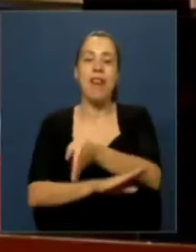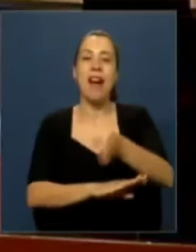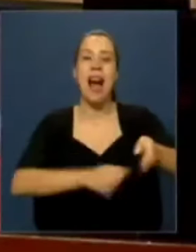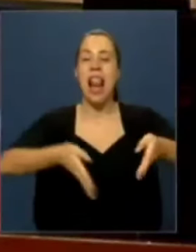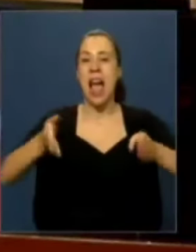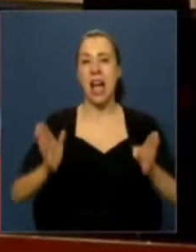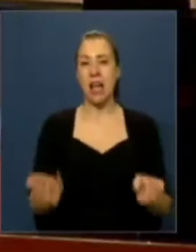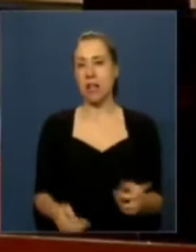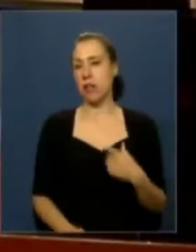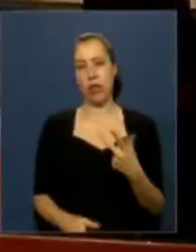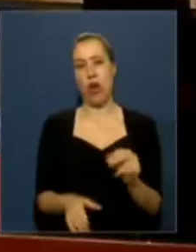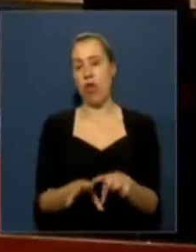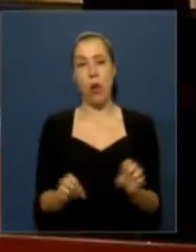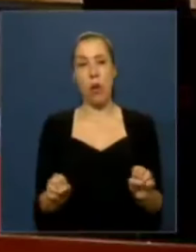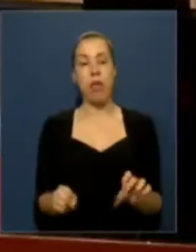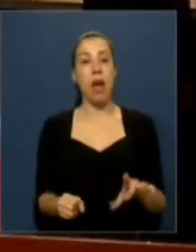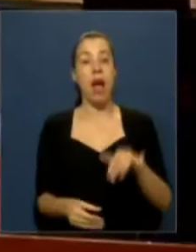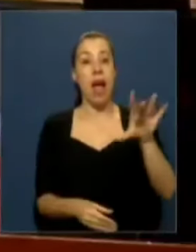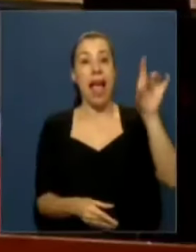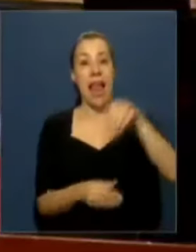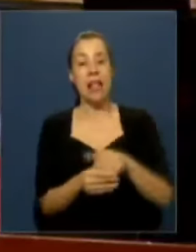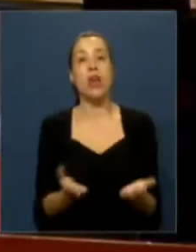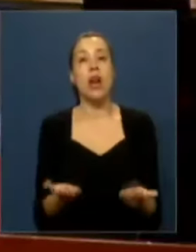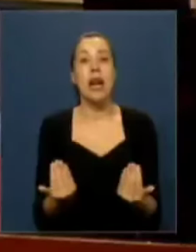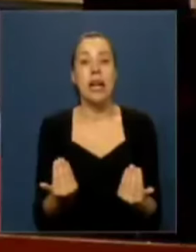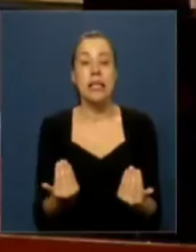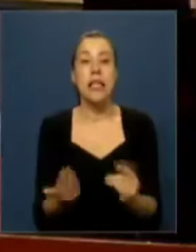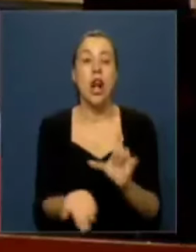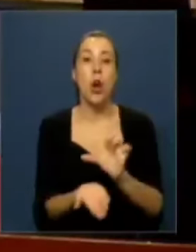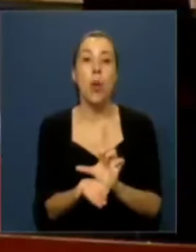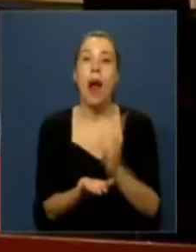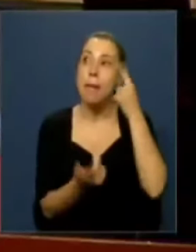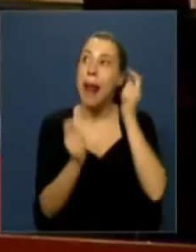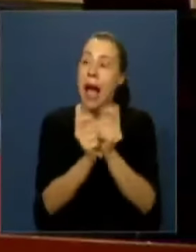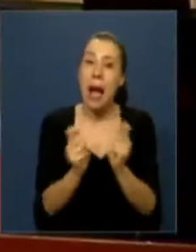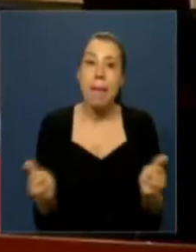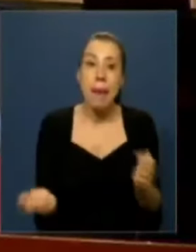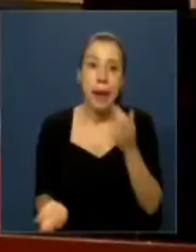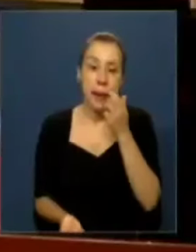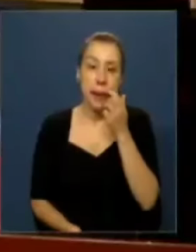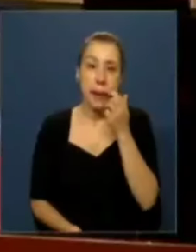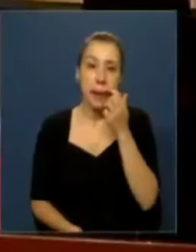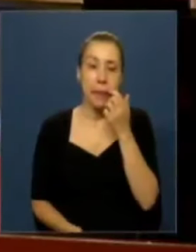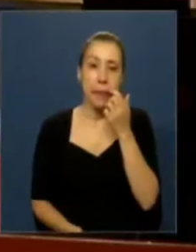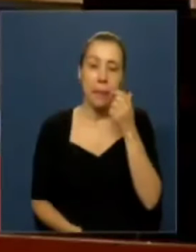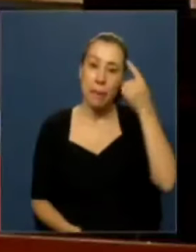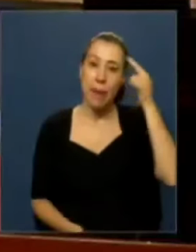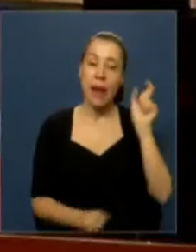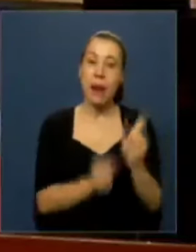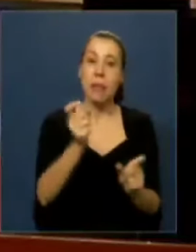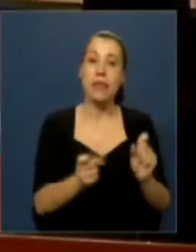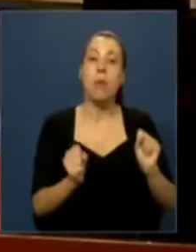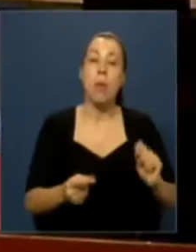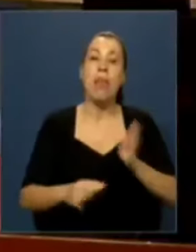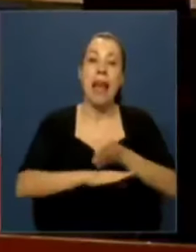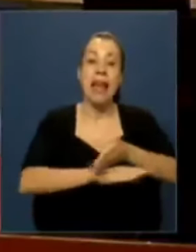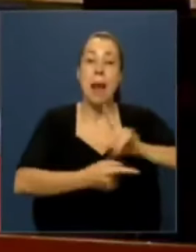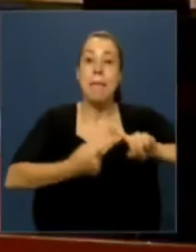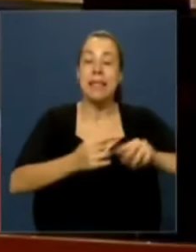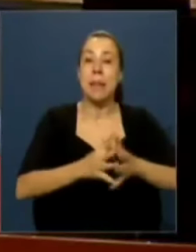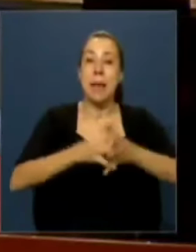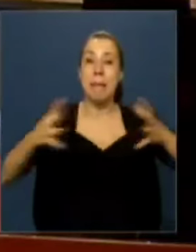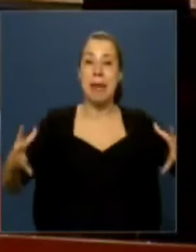callejera. Las elecciones necesitan ambiente de campaña para que haya participación masiva.